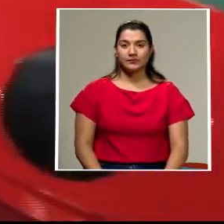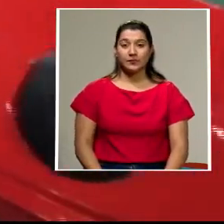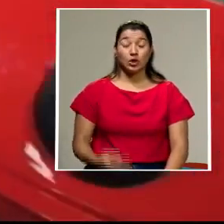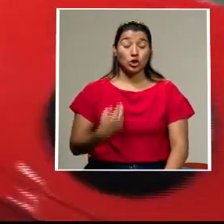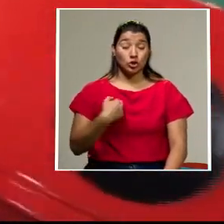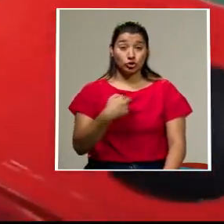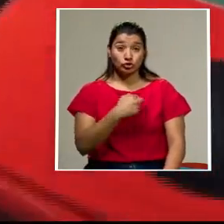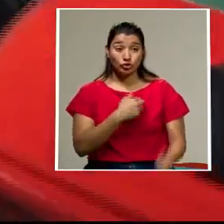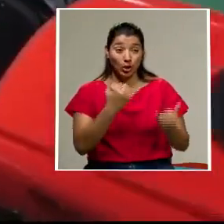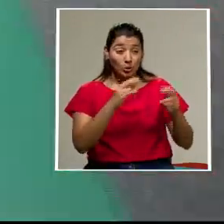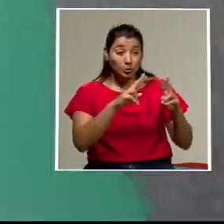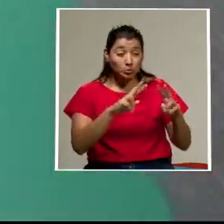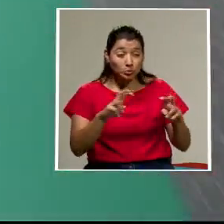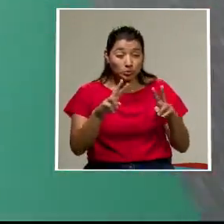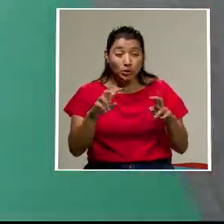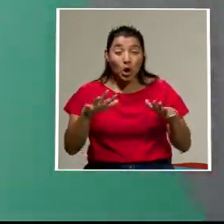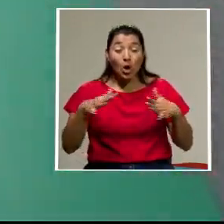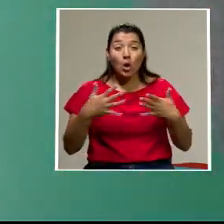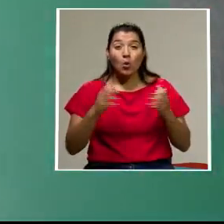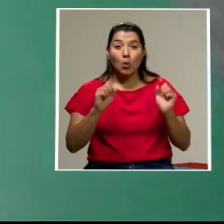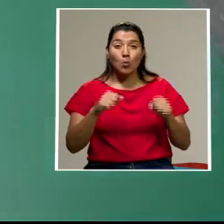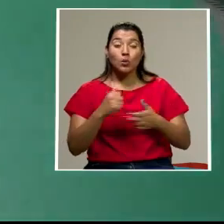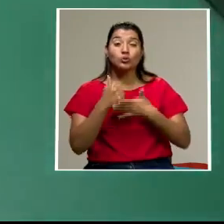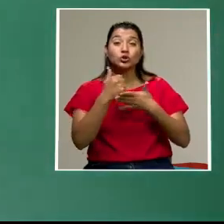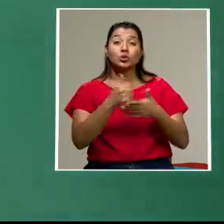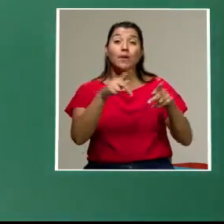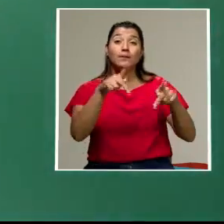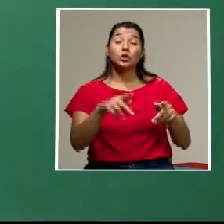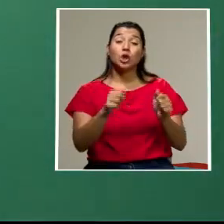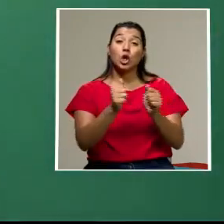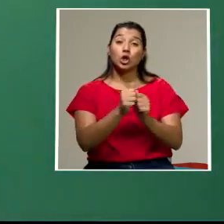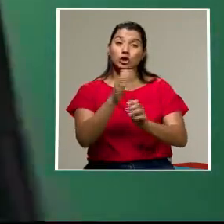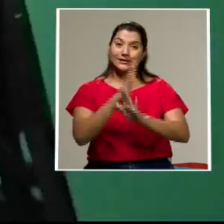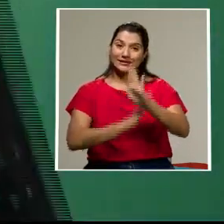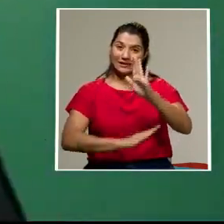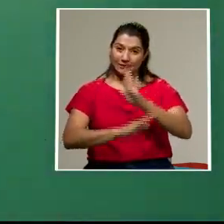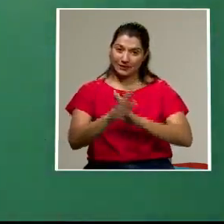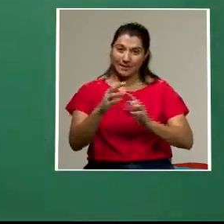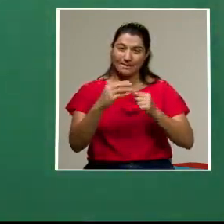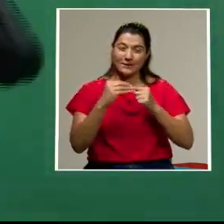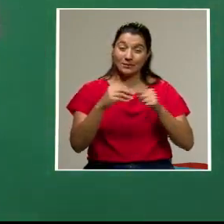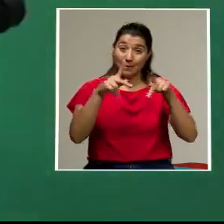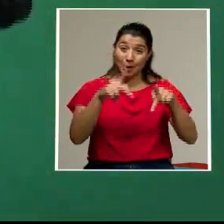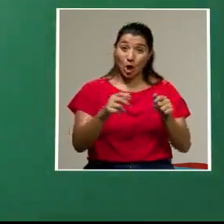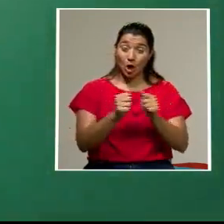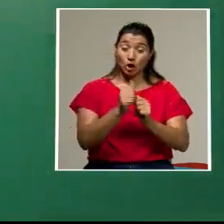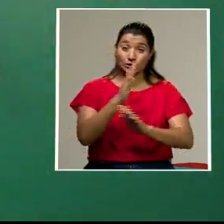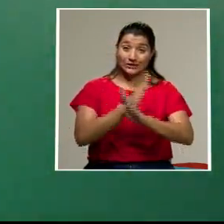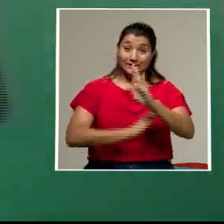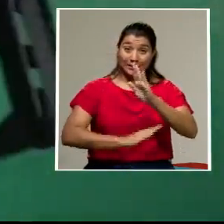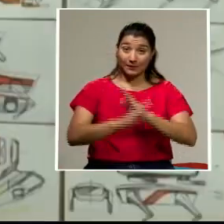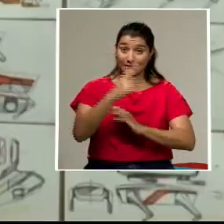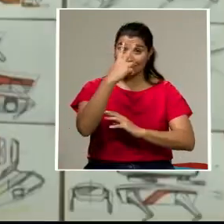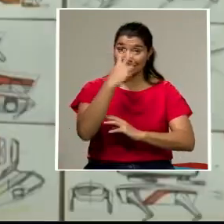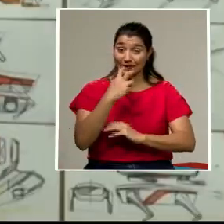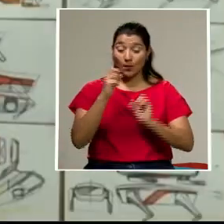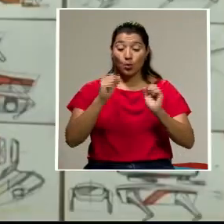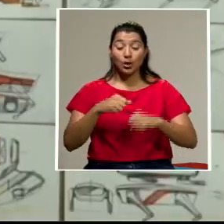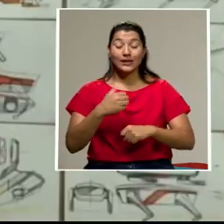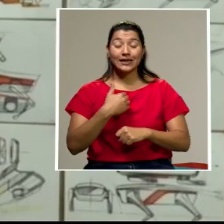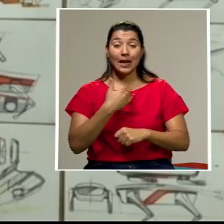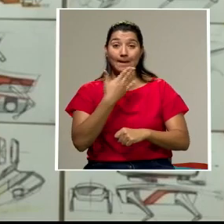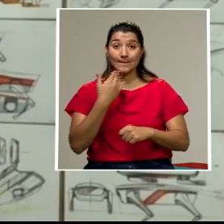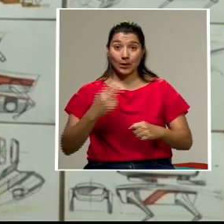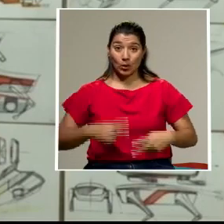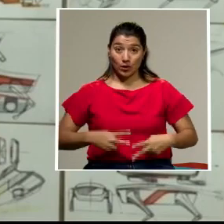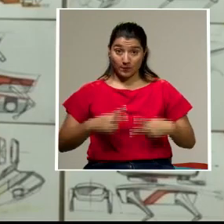Estamos explorando formas de ayudar a los discapacitados, especialmente a los discapacitados visuales, a vivir una vida mejor.